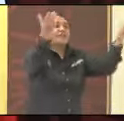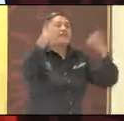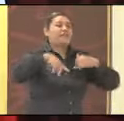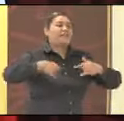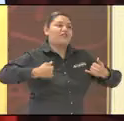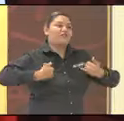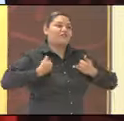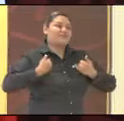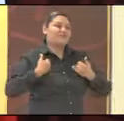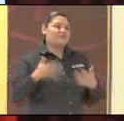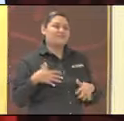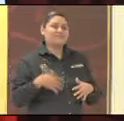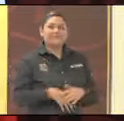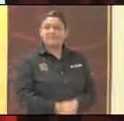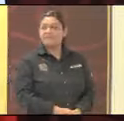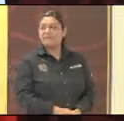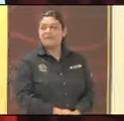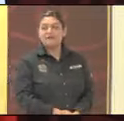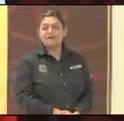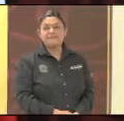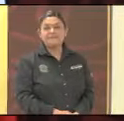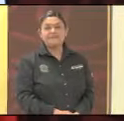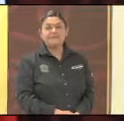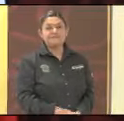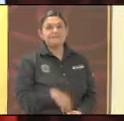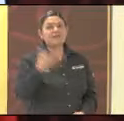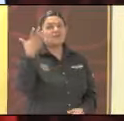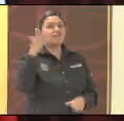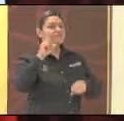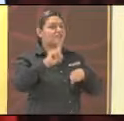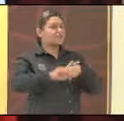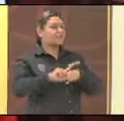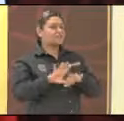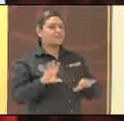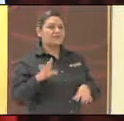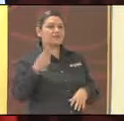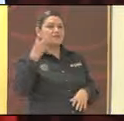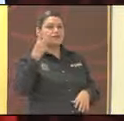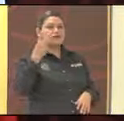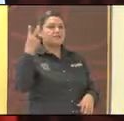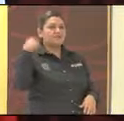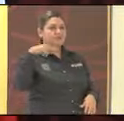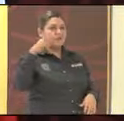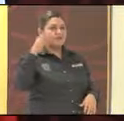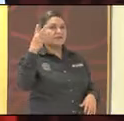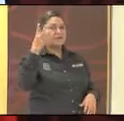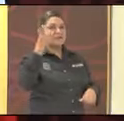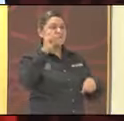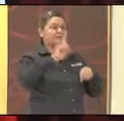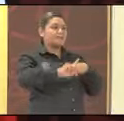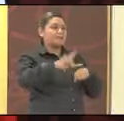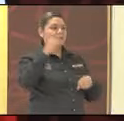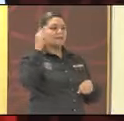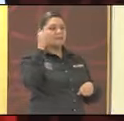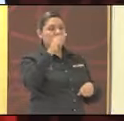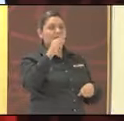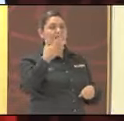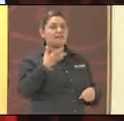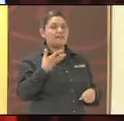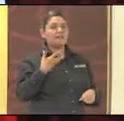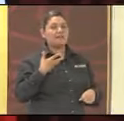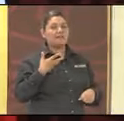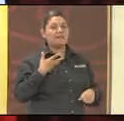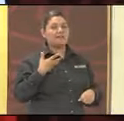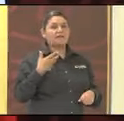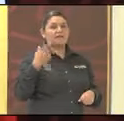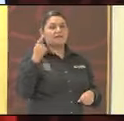juventudes de hoy. ¿Sí? Pero no. Son 5 días nada más. Son 2 de viaje y 3 días que voy a estar allá. Vamos a.